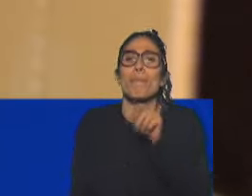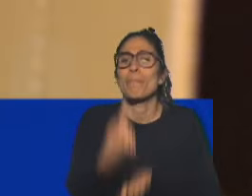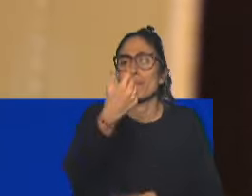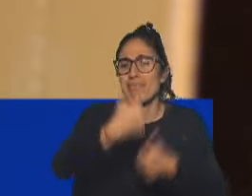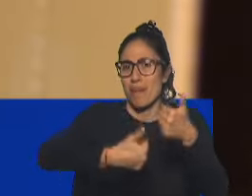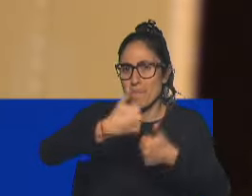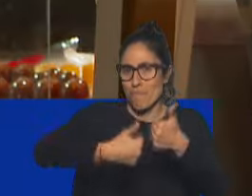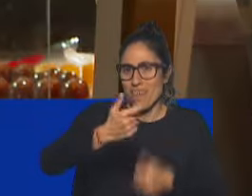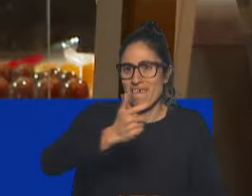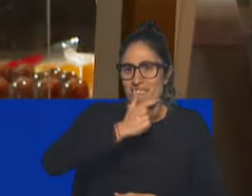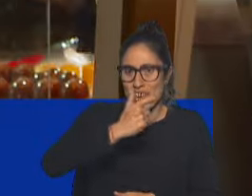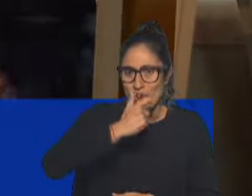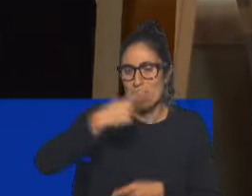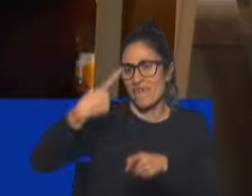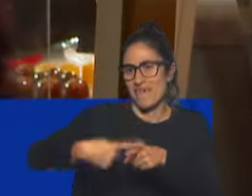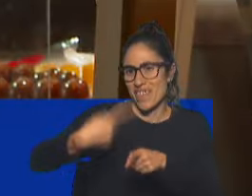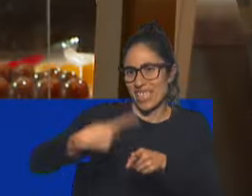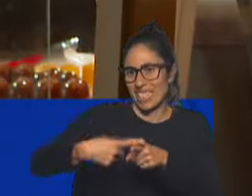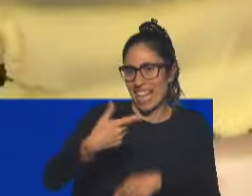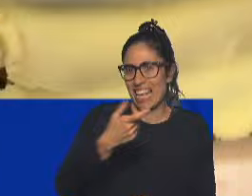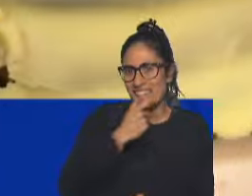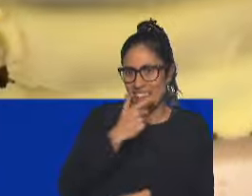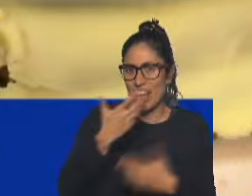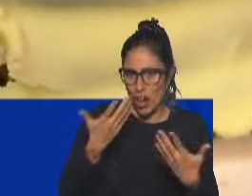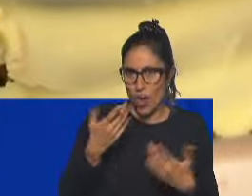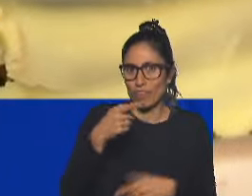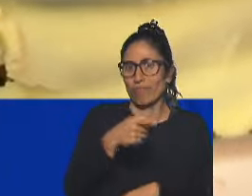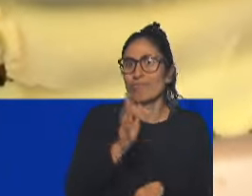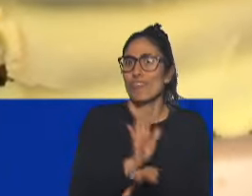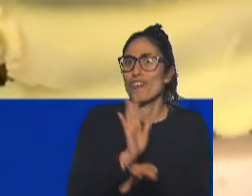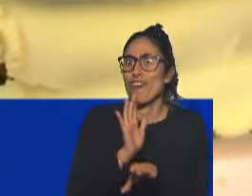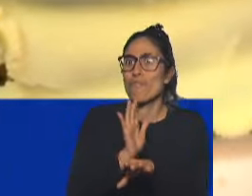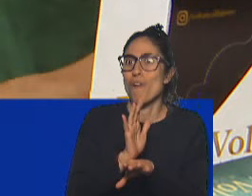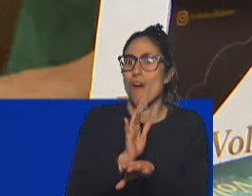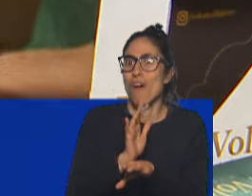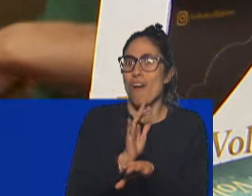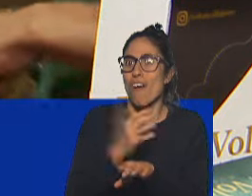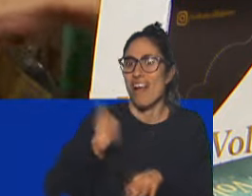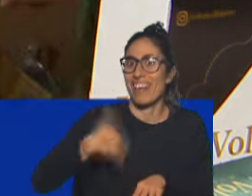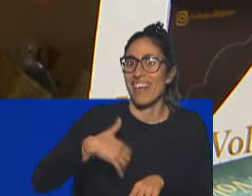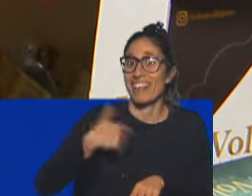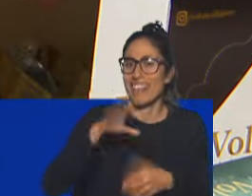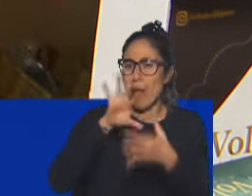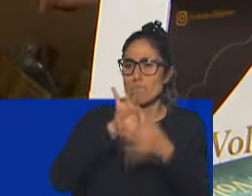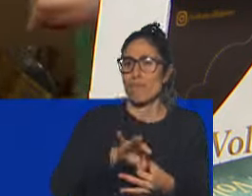alfajor, la fiesta de la golosina más representativa de nuestra identidad como argentinos.